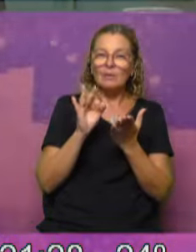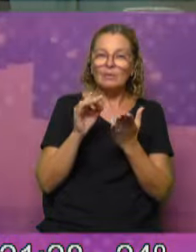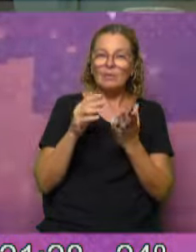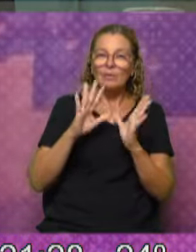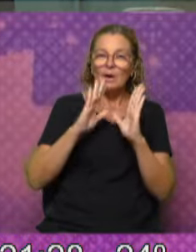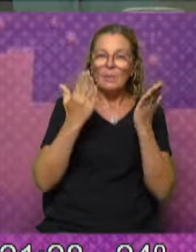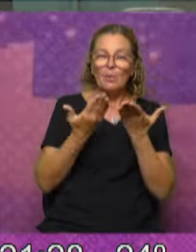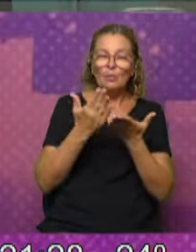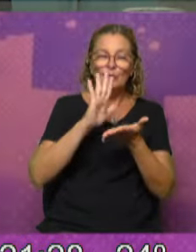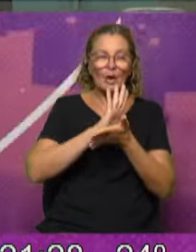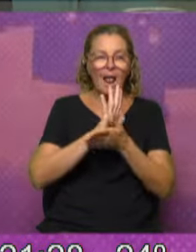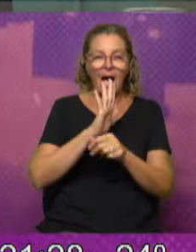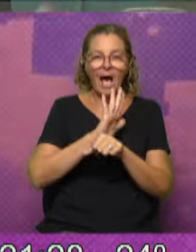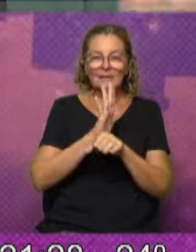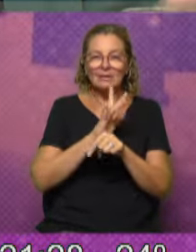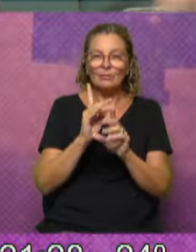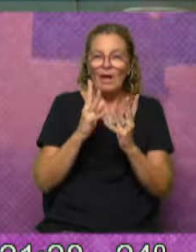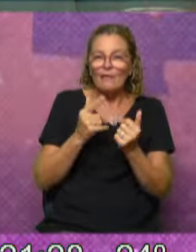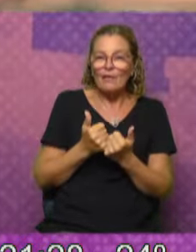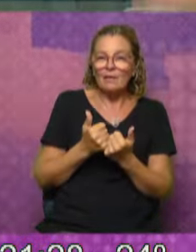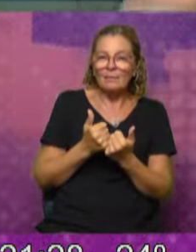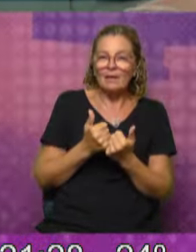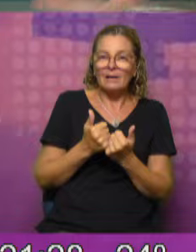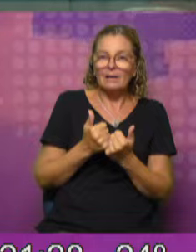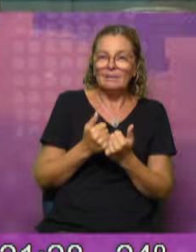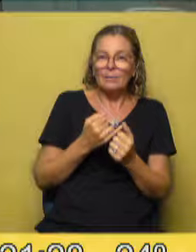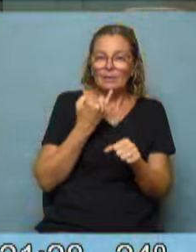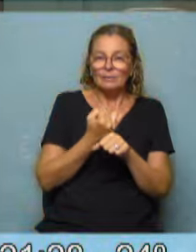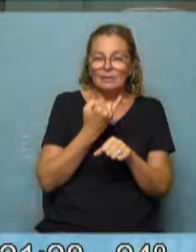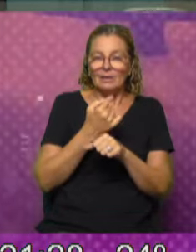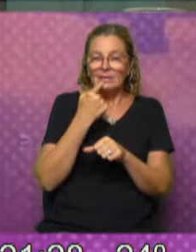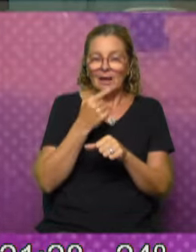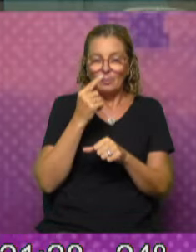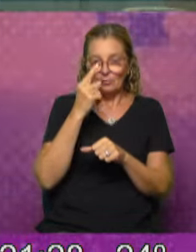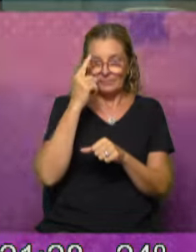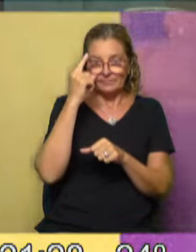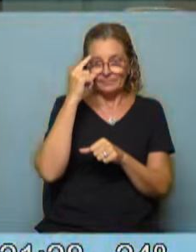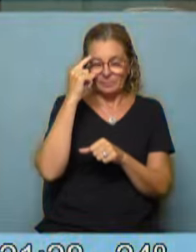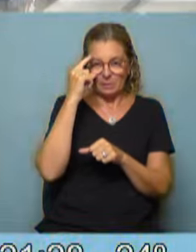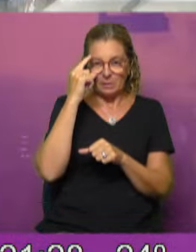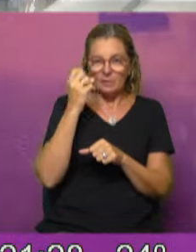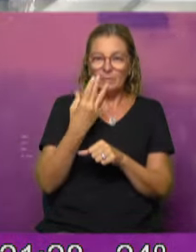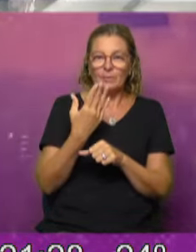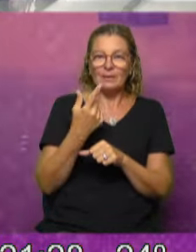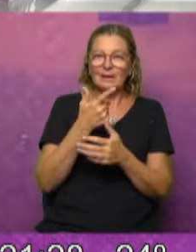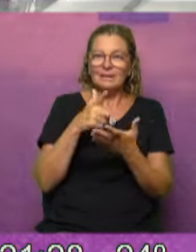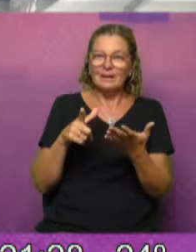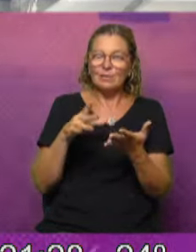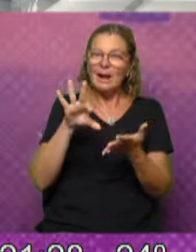con el mundo artístico de una manera no, o sea, de una manera institucional, digamos. Claro. ¿Y por qué dentro de su literatura